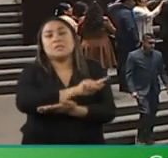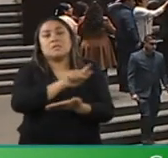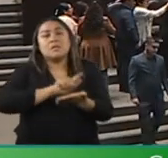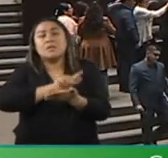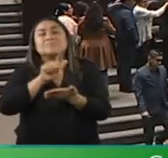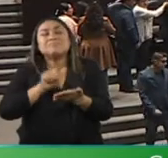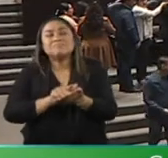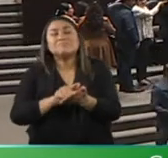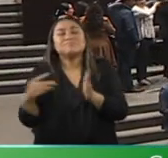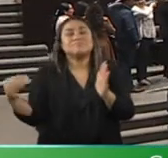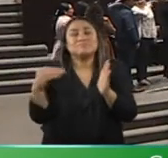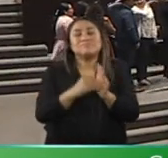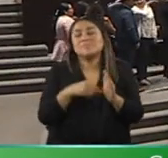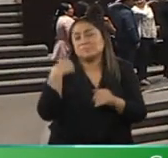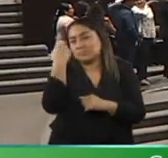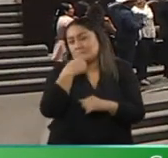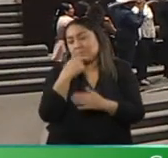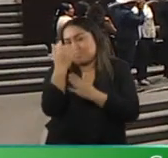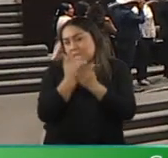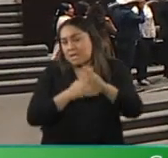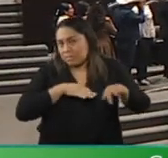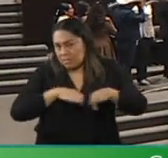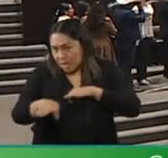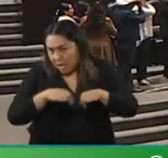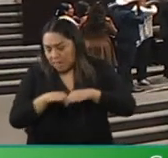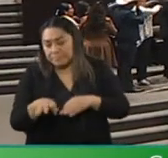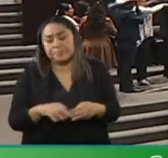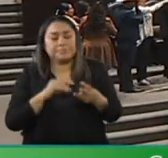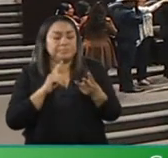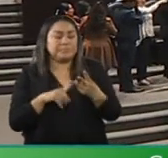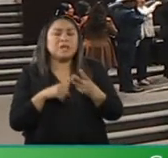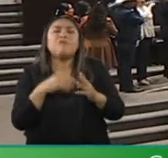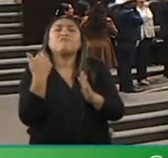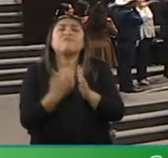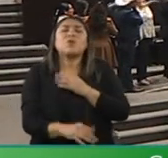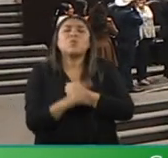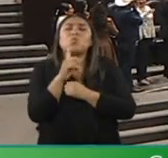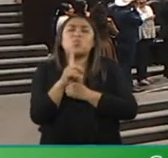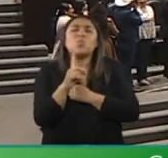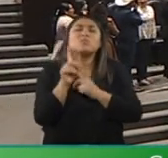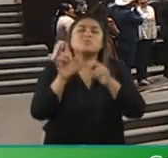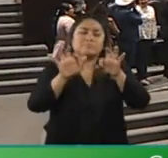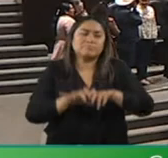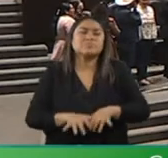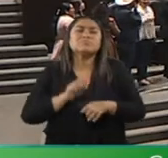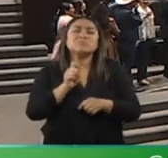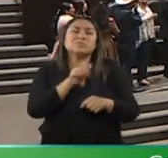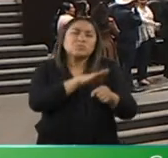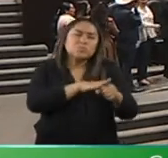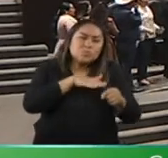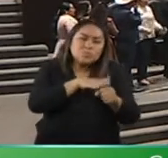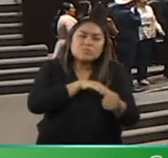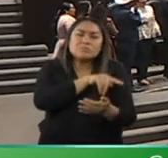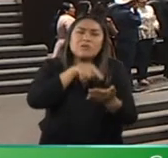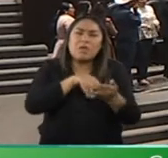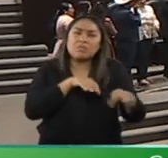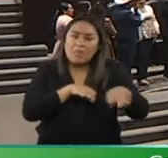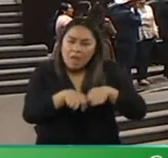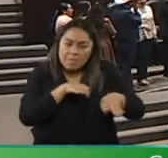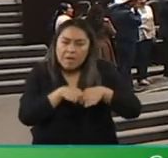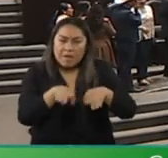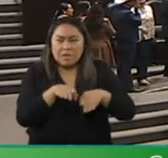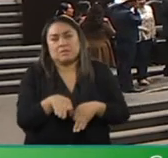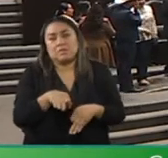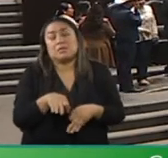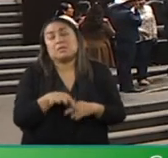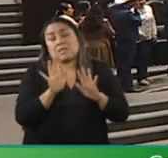jornada laboral, están pendiente una minuta en relación sobre acoso y violencia en el mundo del trabajo, que deviene